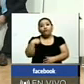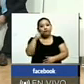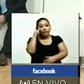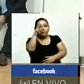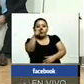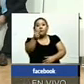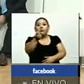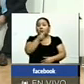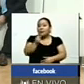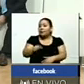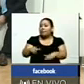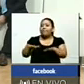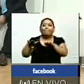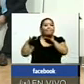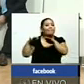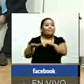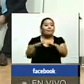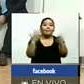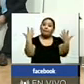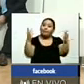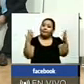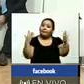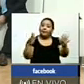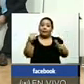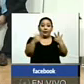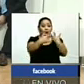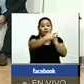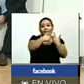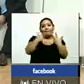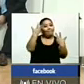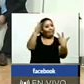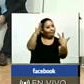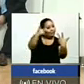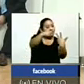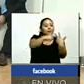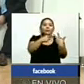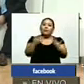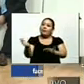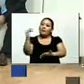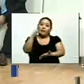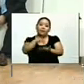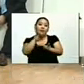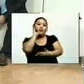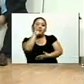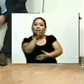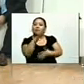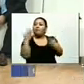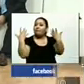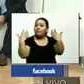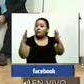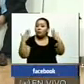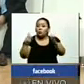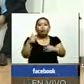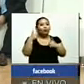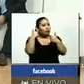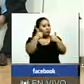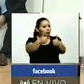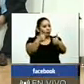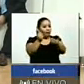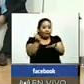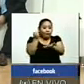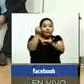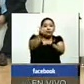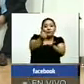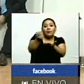mantiene informado. Así que muchísimas felicidades para los tres. Así es, reiteramos las felicitaciones y de verdad que muy merecidos